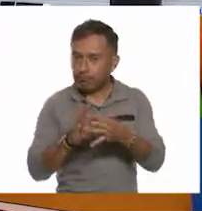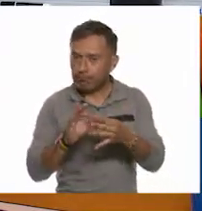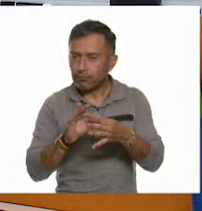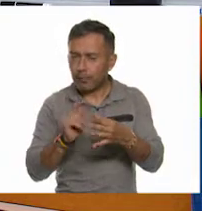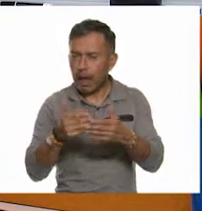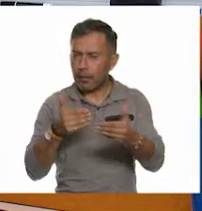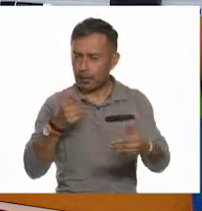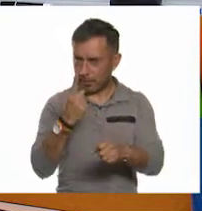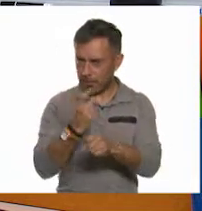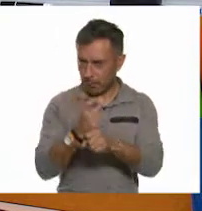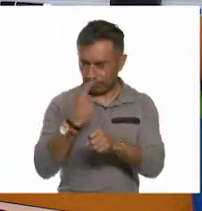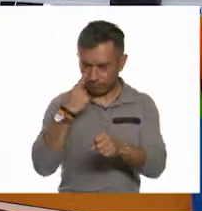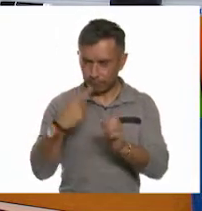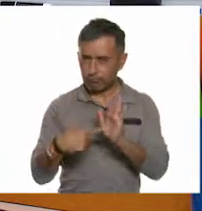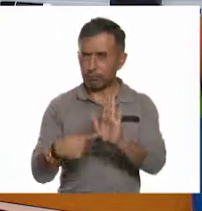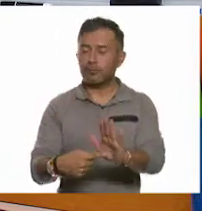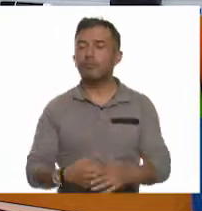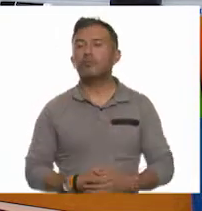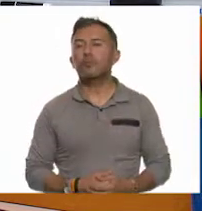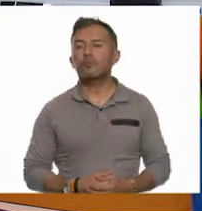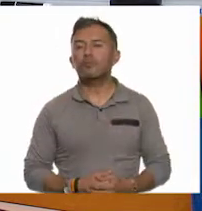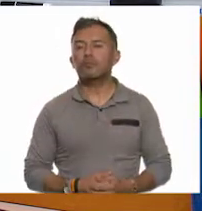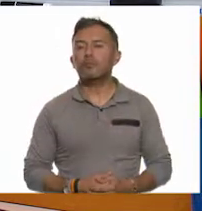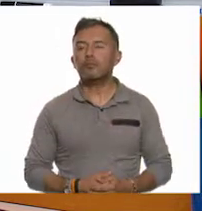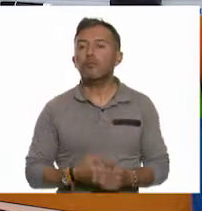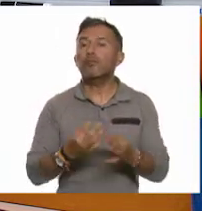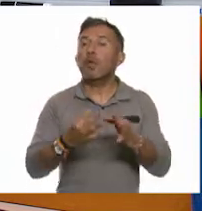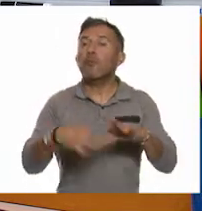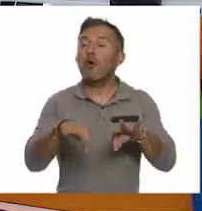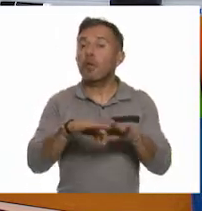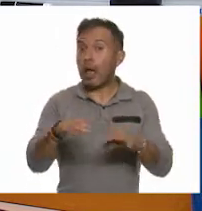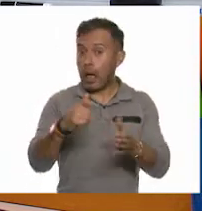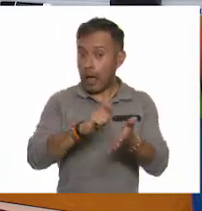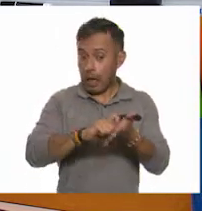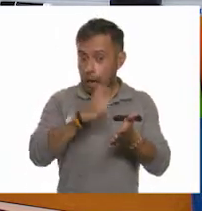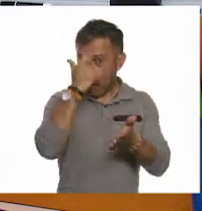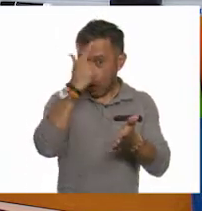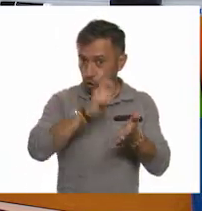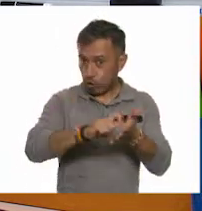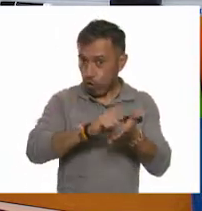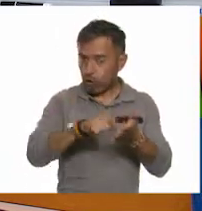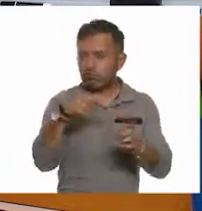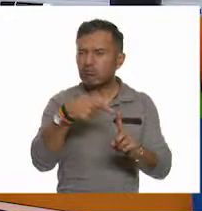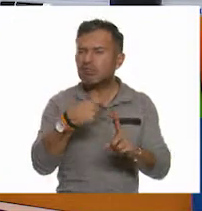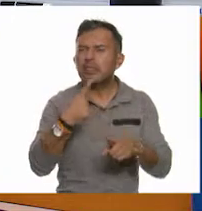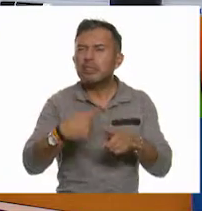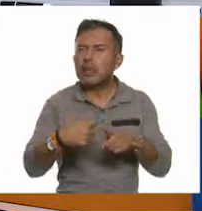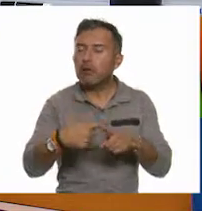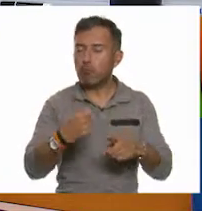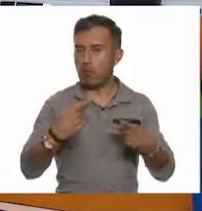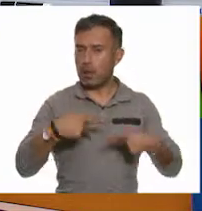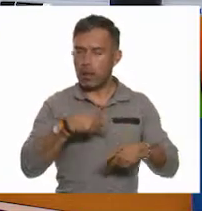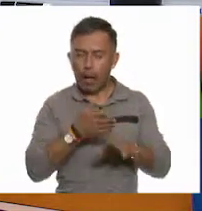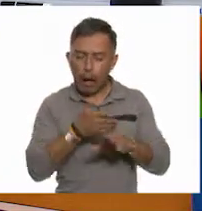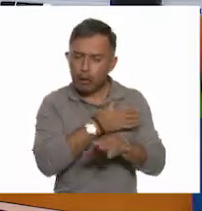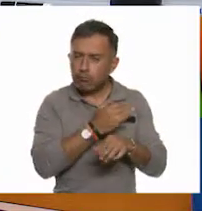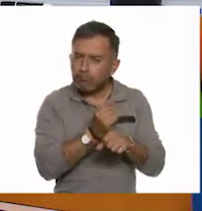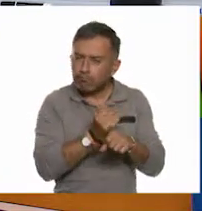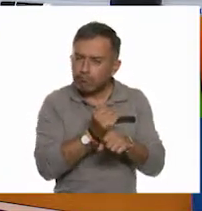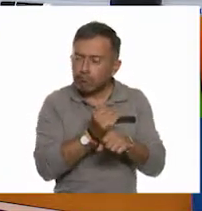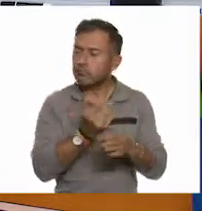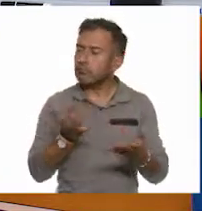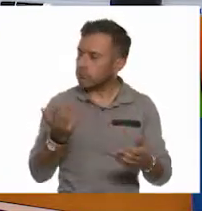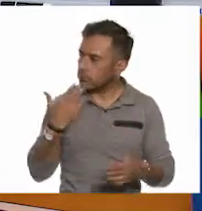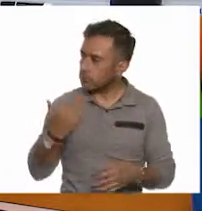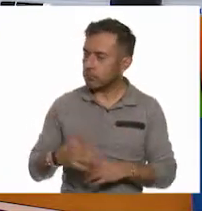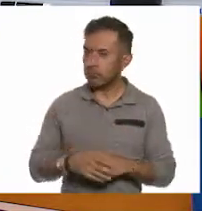ustedes es investigar un poquito acerca del autor. Ah, perfecto. ¿Te ha pasado, Mariana, que a veces cuando indagas